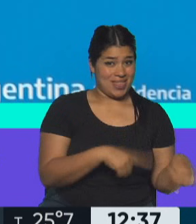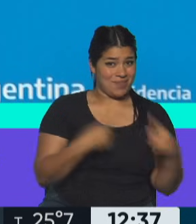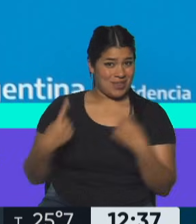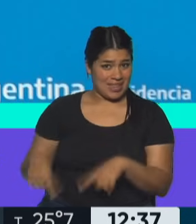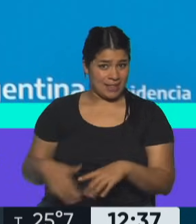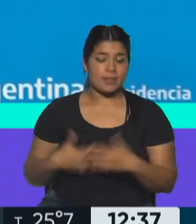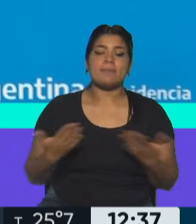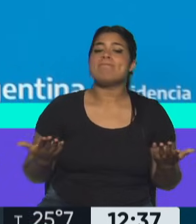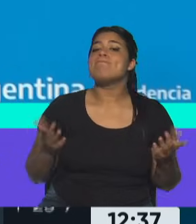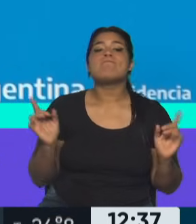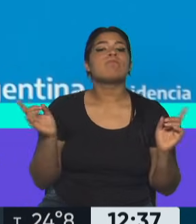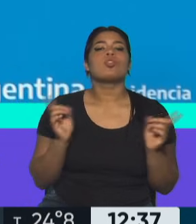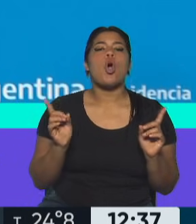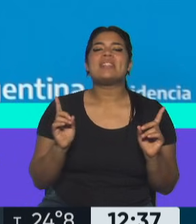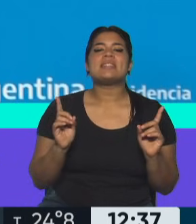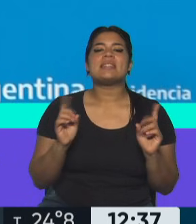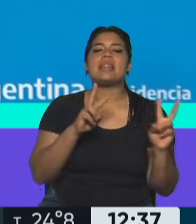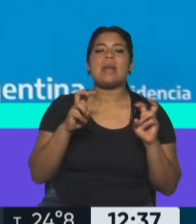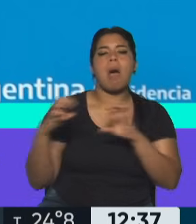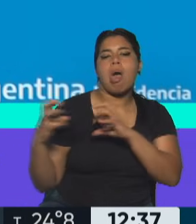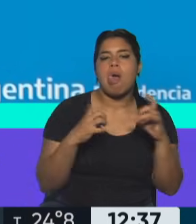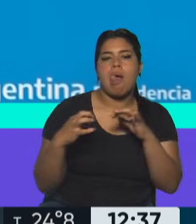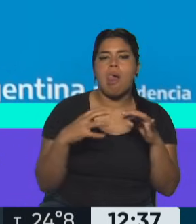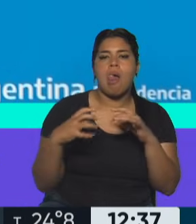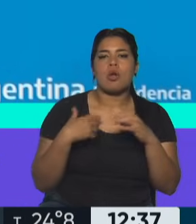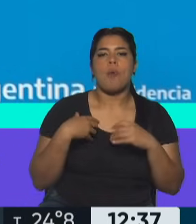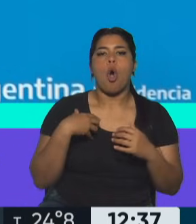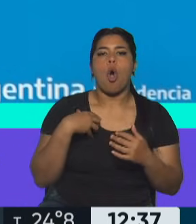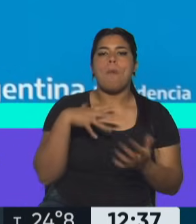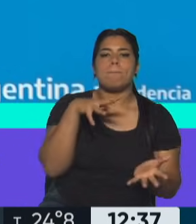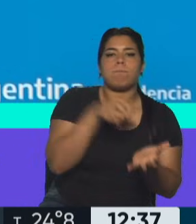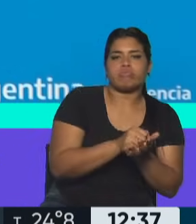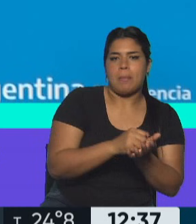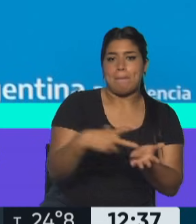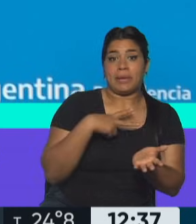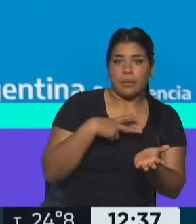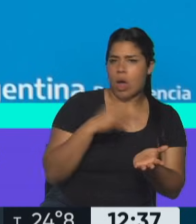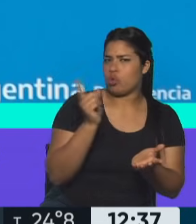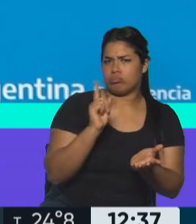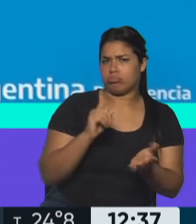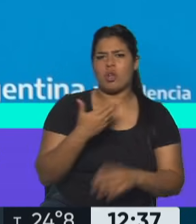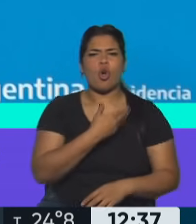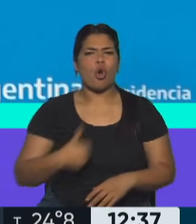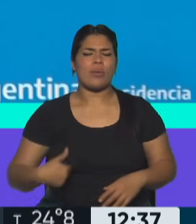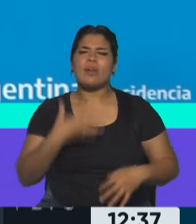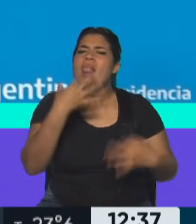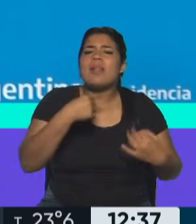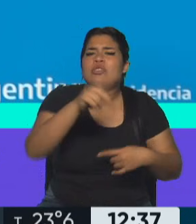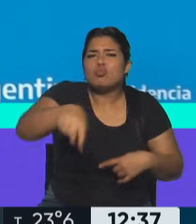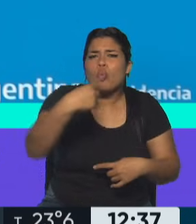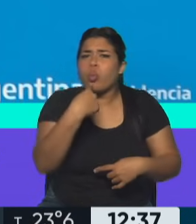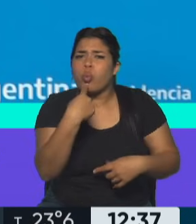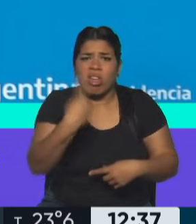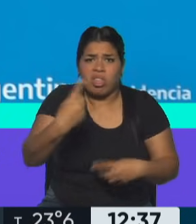ciudadanos. Entonces, no está en discusión la propiedad privada en este caso. El gobierno, obviamente, no entiendo cuáles son las dudas que tienen. Es un